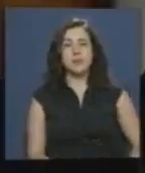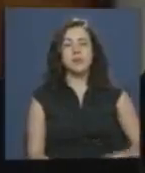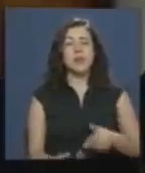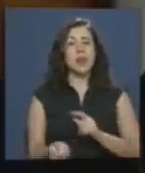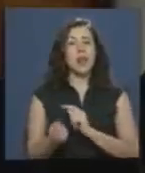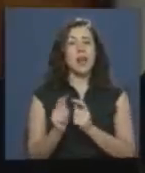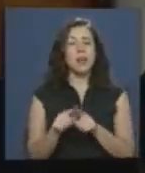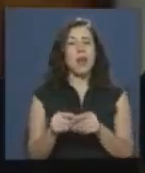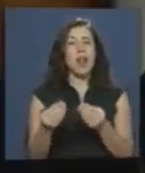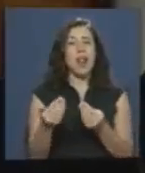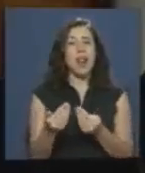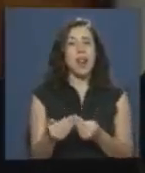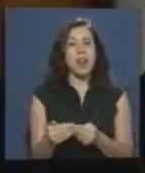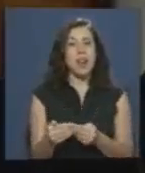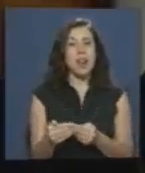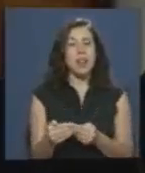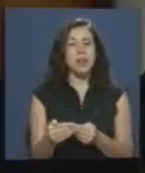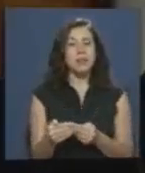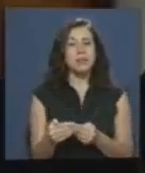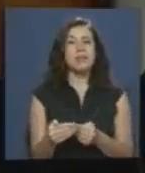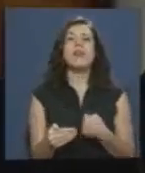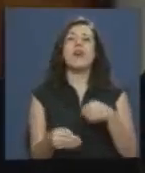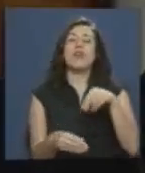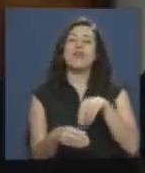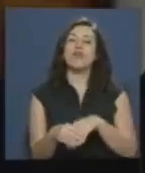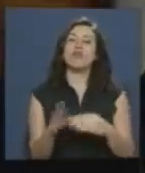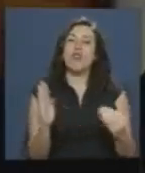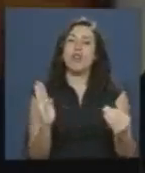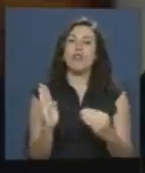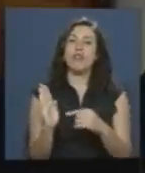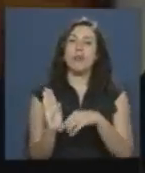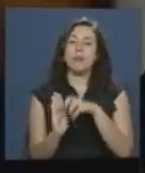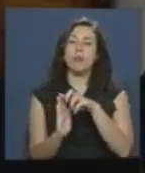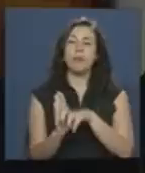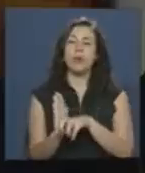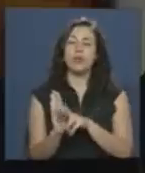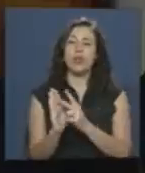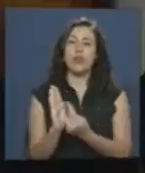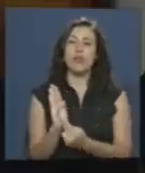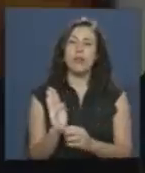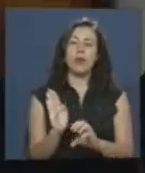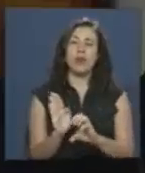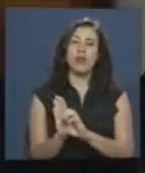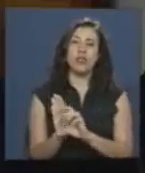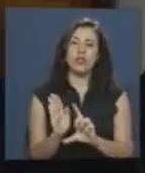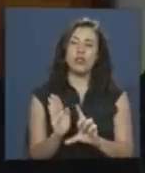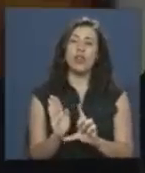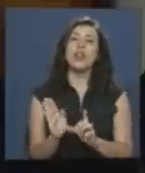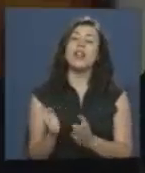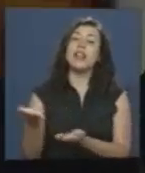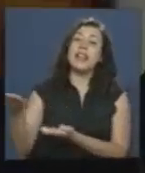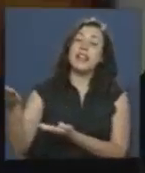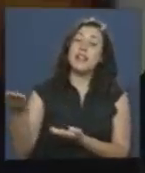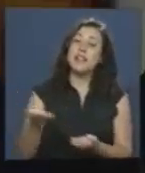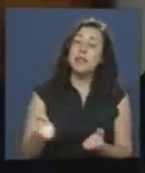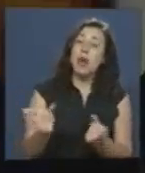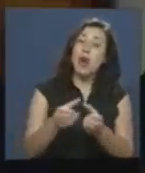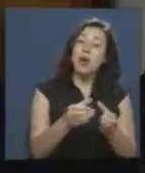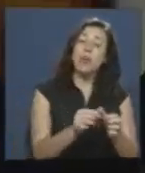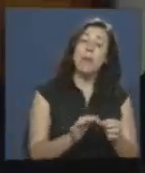cambio muy limitado y contenido, vamos a votar a favor de este proyecto de reforma constitucional. E invitamos a aquellos sectores